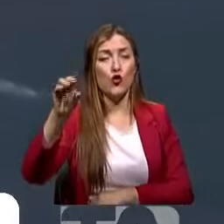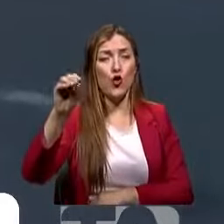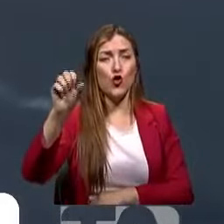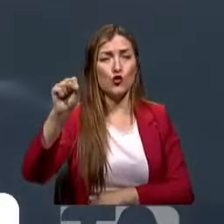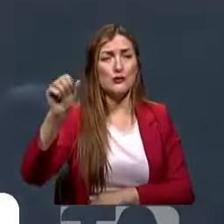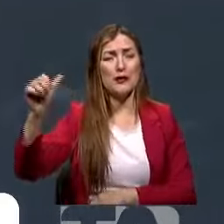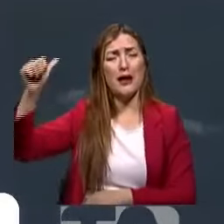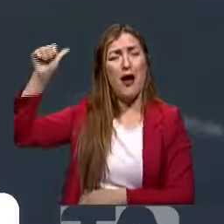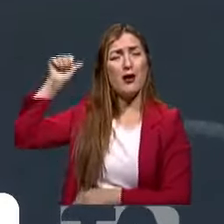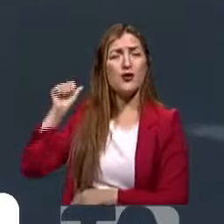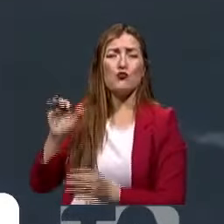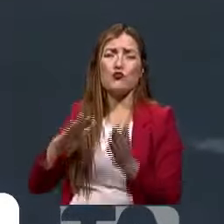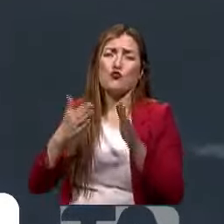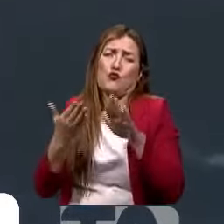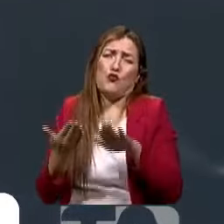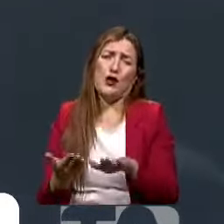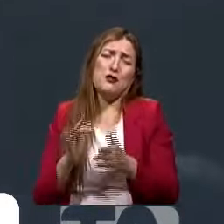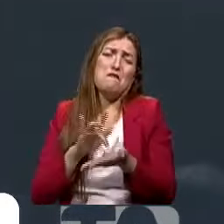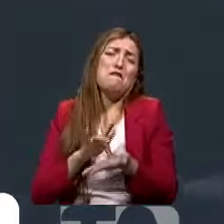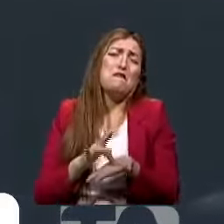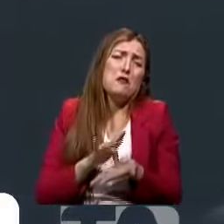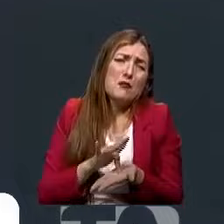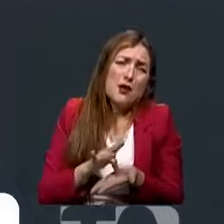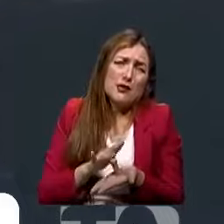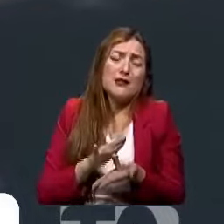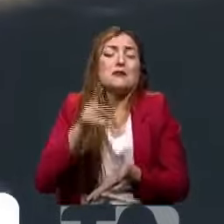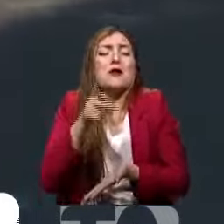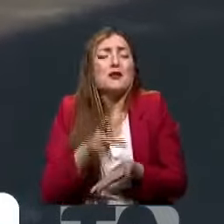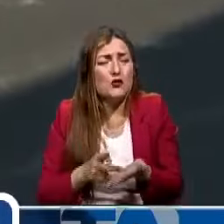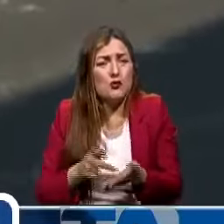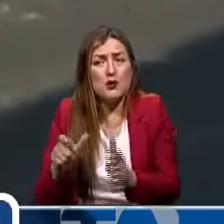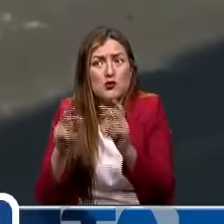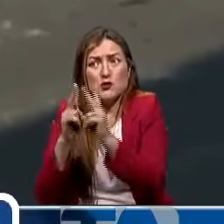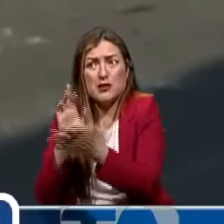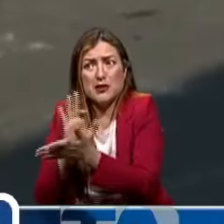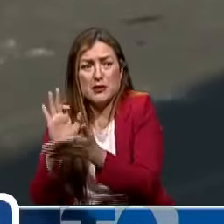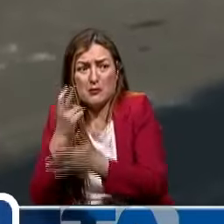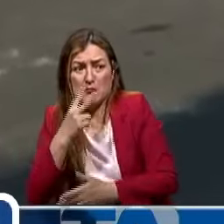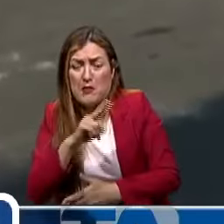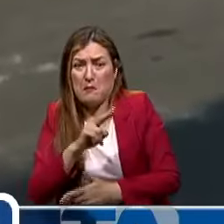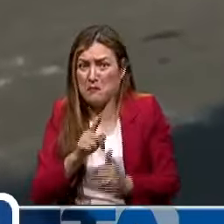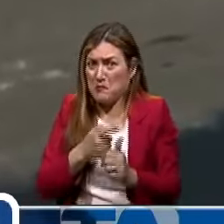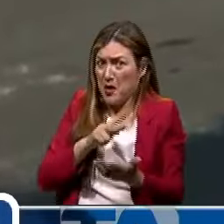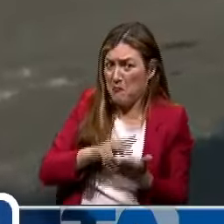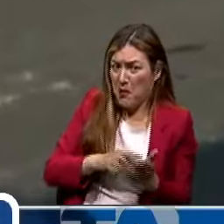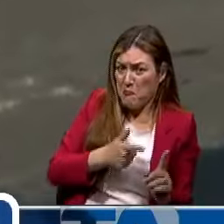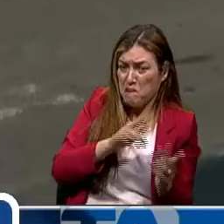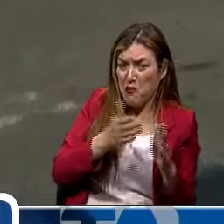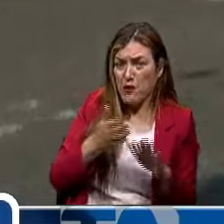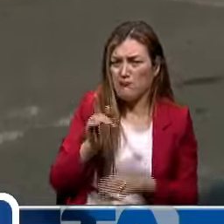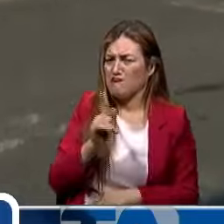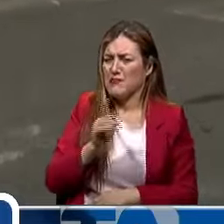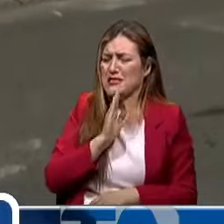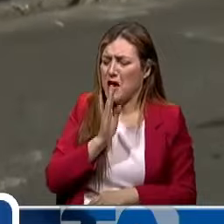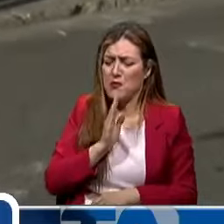registró una muerte violenta en una farmacia de la zona. Los vecinos nos han comentado que no es la primera vez que esto ocurre.